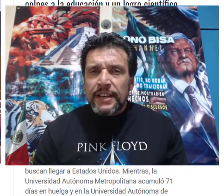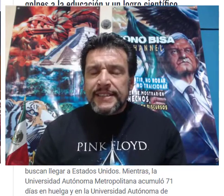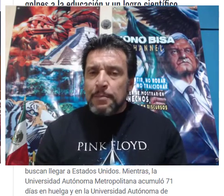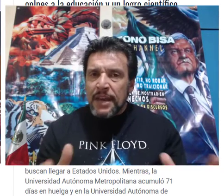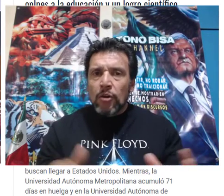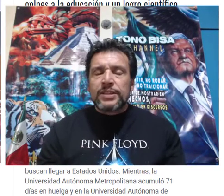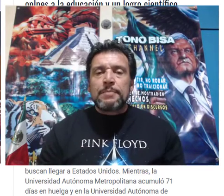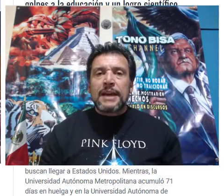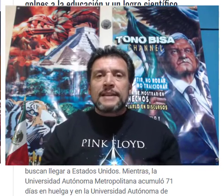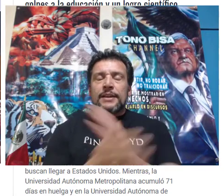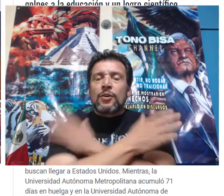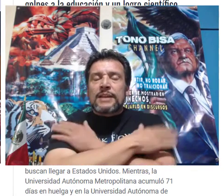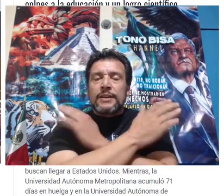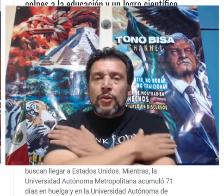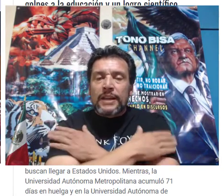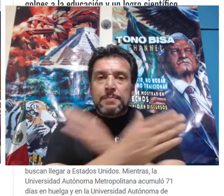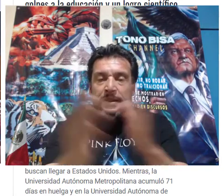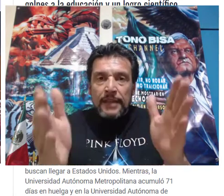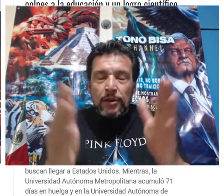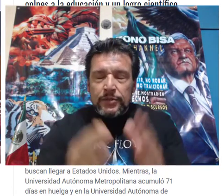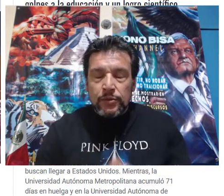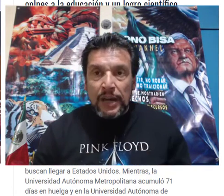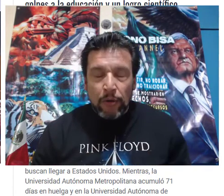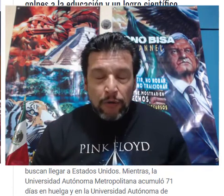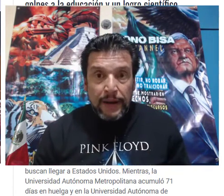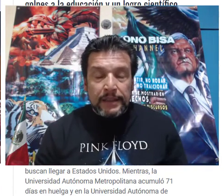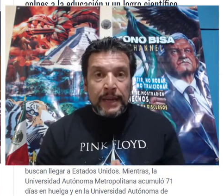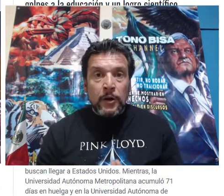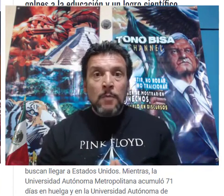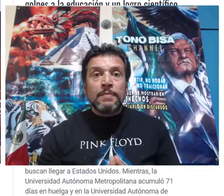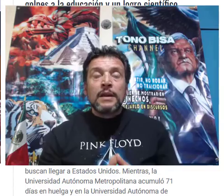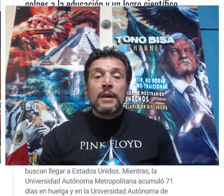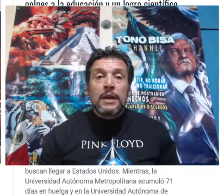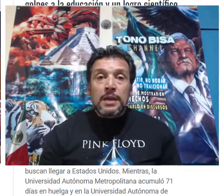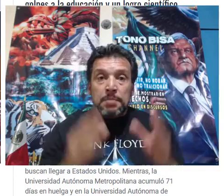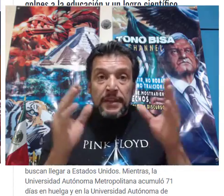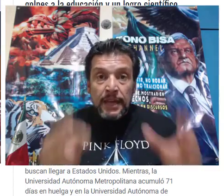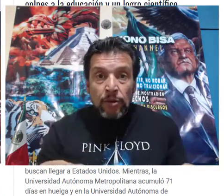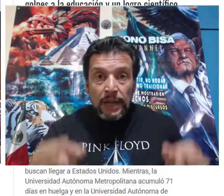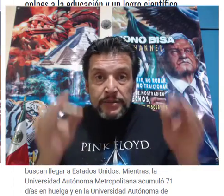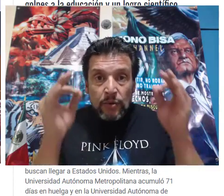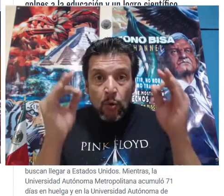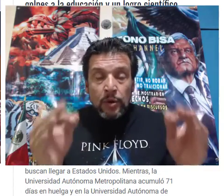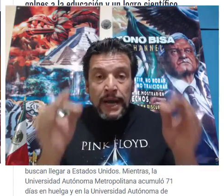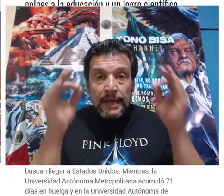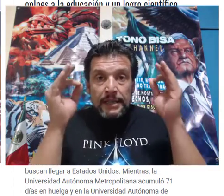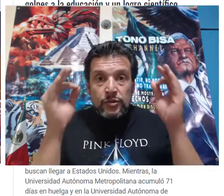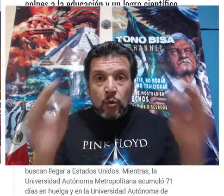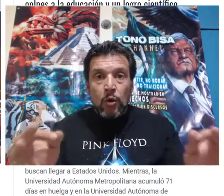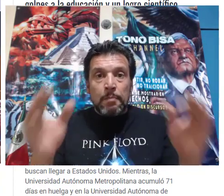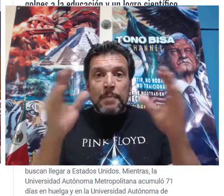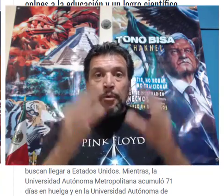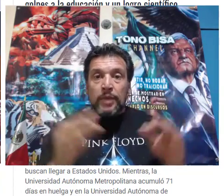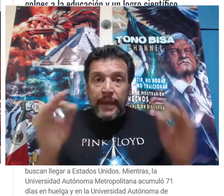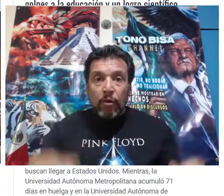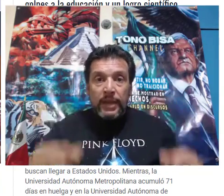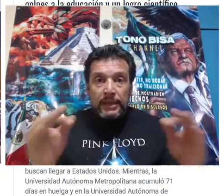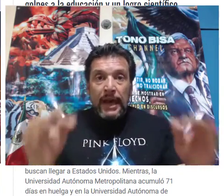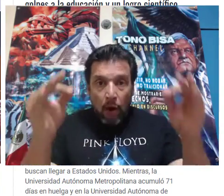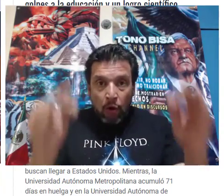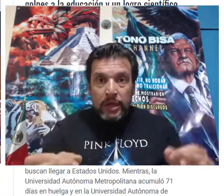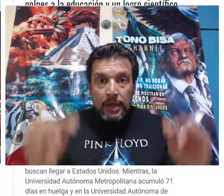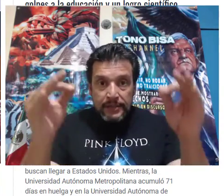Muy buenas noches, amigos, amigas, señoras, señores, mandándoles un saludo fraterno y pidiéndoles una disculpa